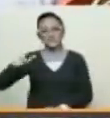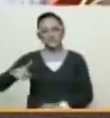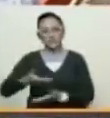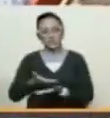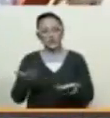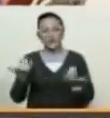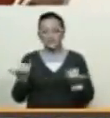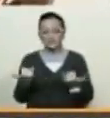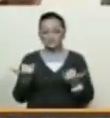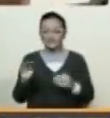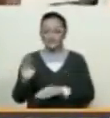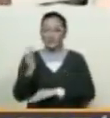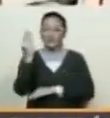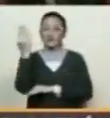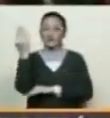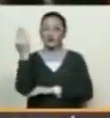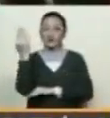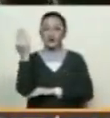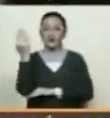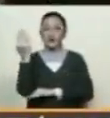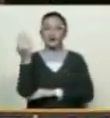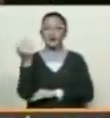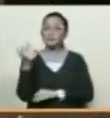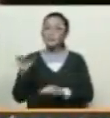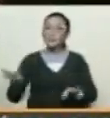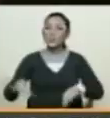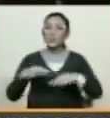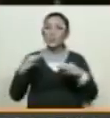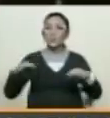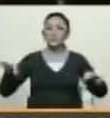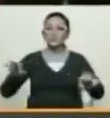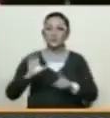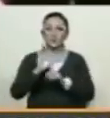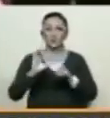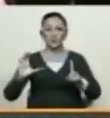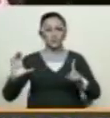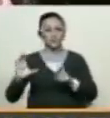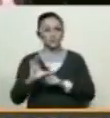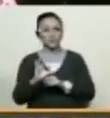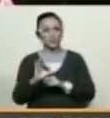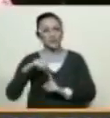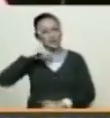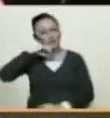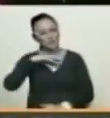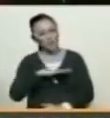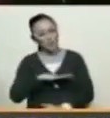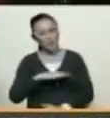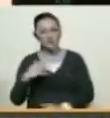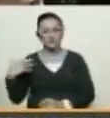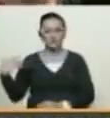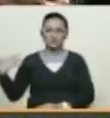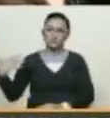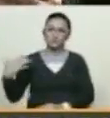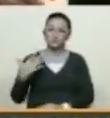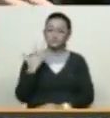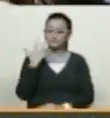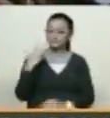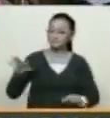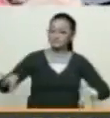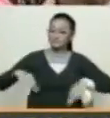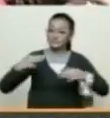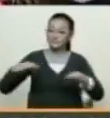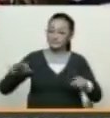Estado Lara, un estado de música, de cultura, de tradiciones. Vimos bailar y representar